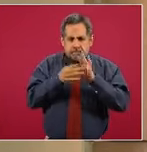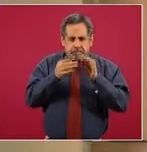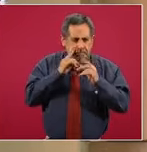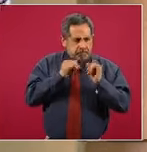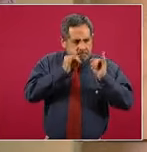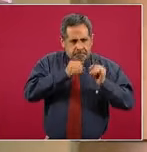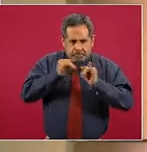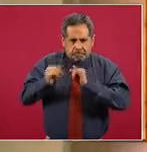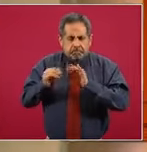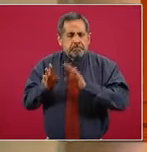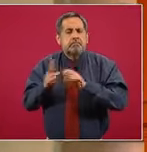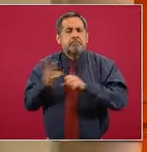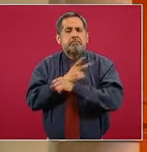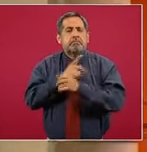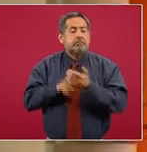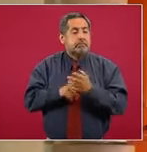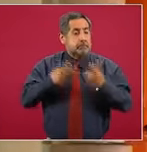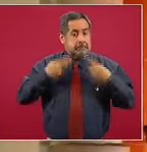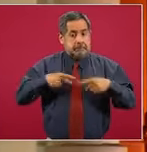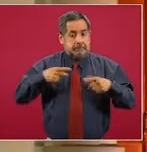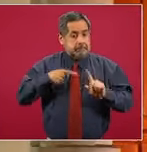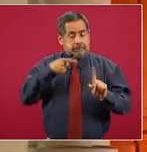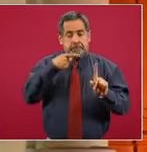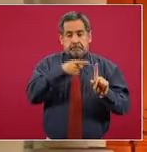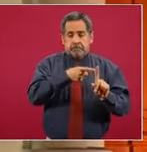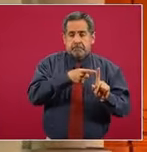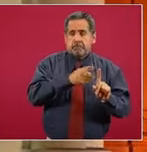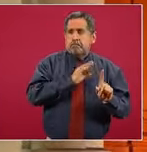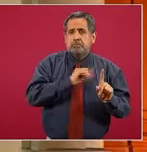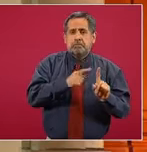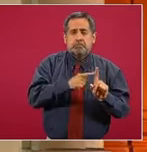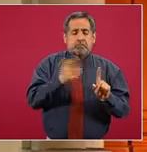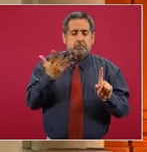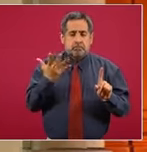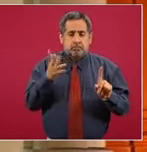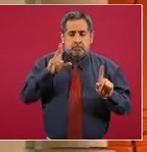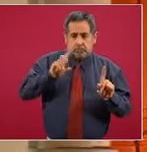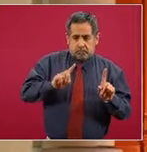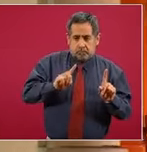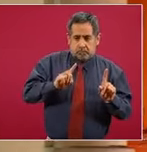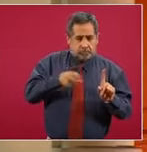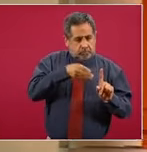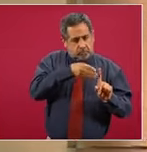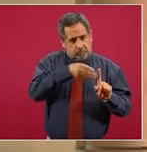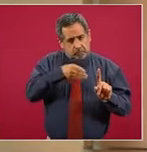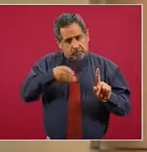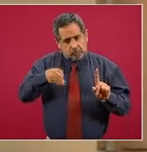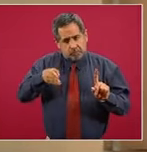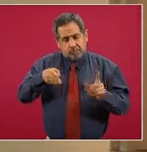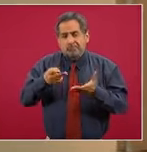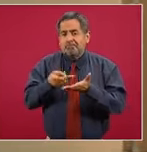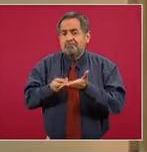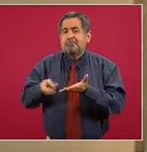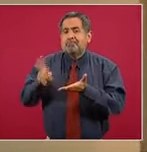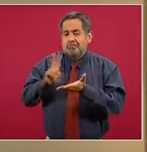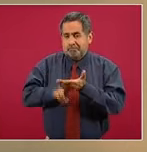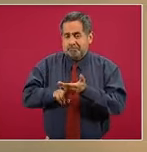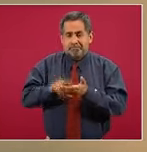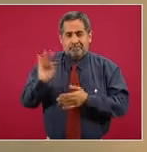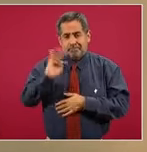individual, hemos visto que las personas que tardan más de 5 días tienen hasta el doble de riesgo